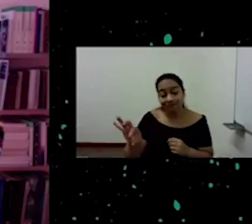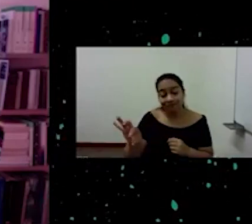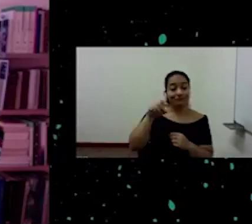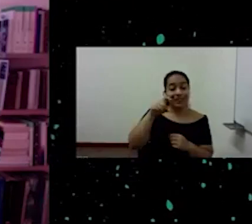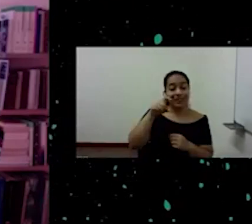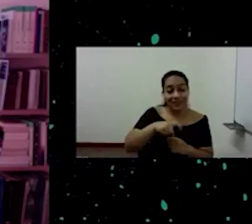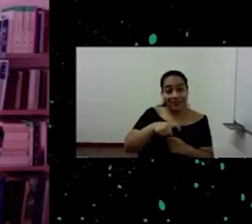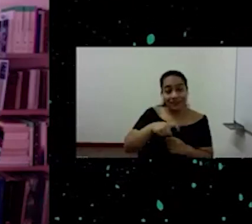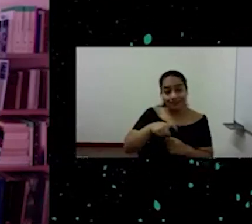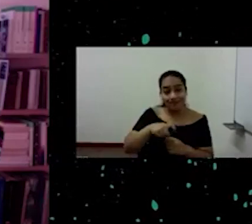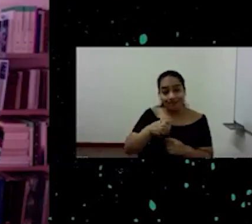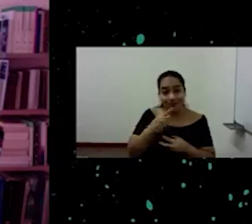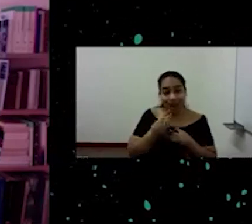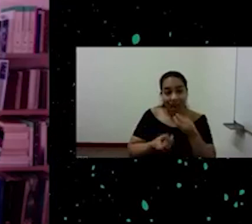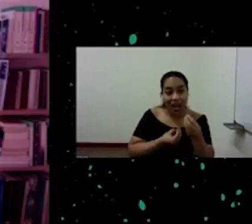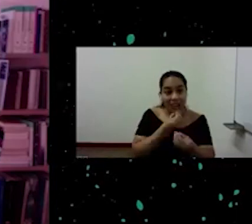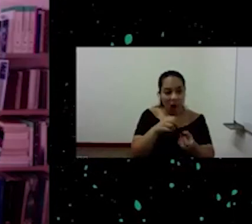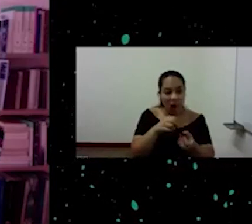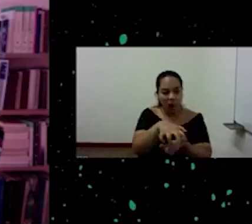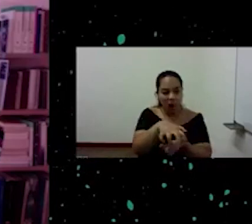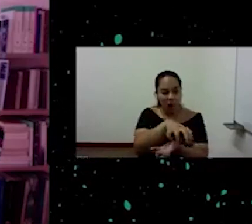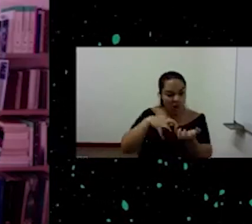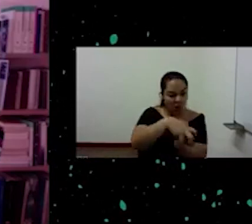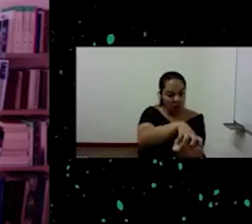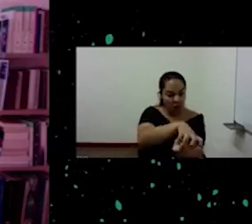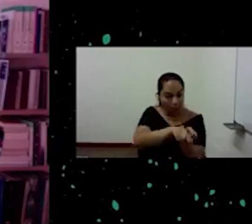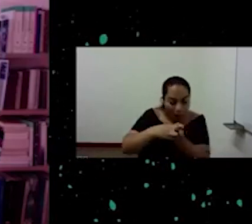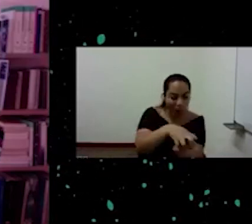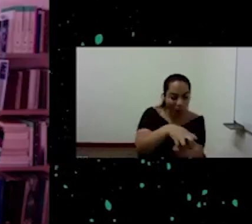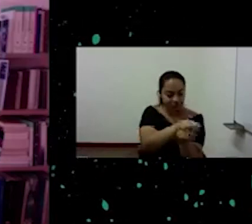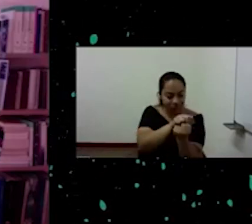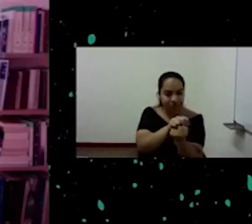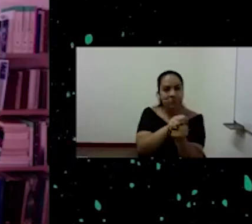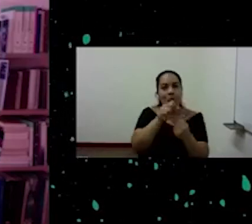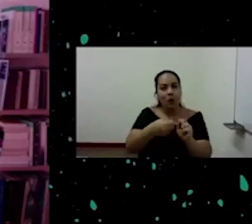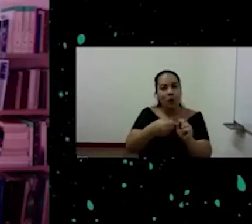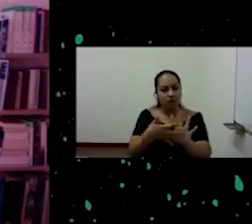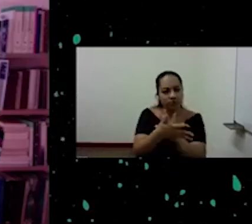entrar en la licuadora del caos para que sea productiva.